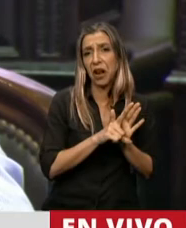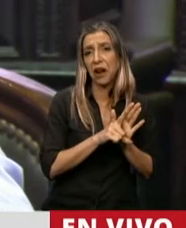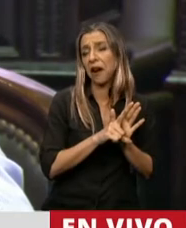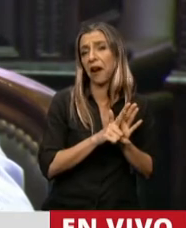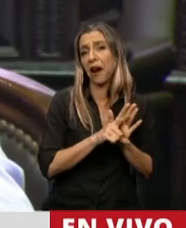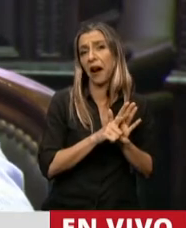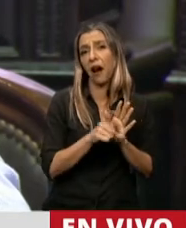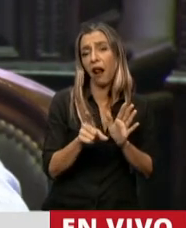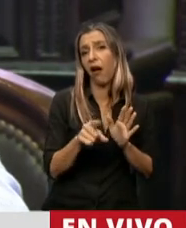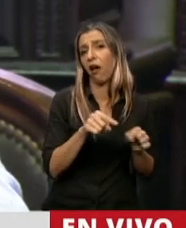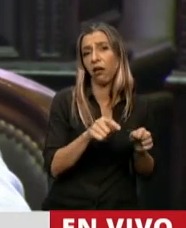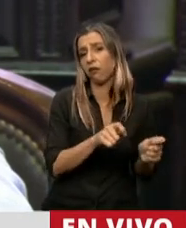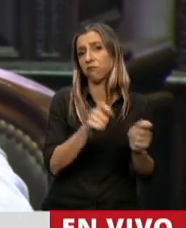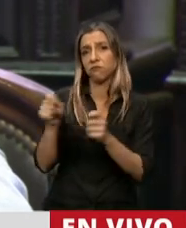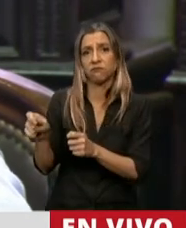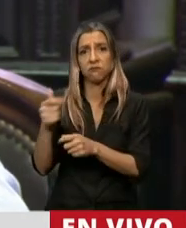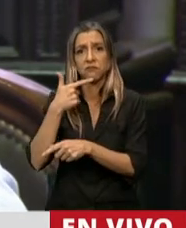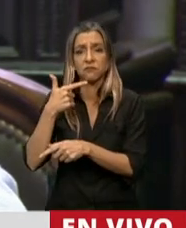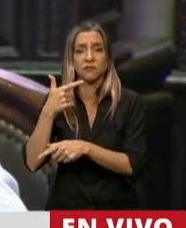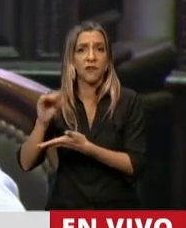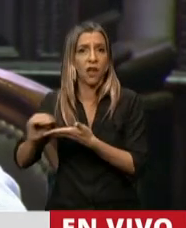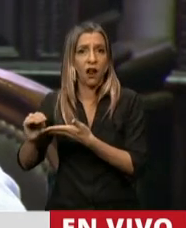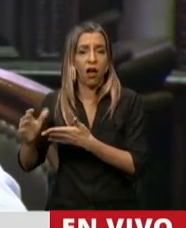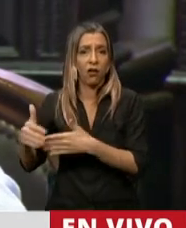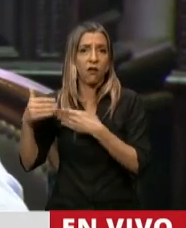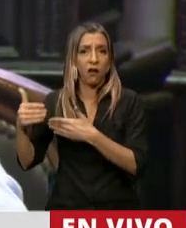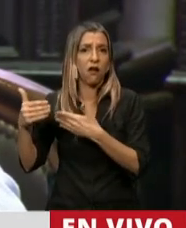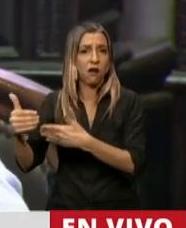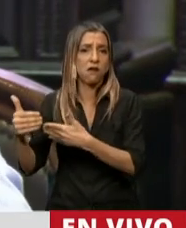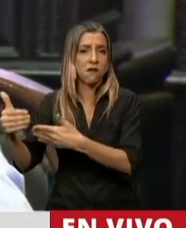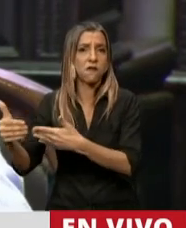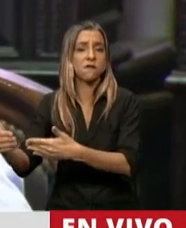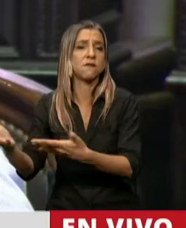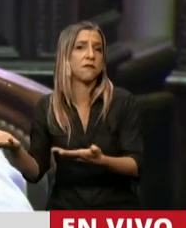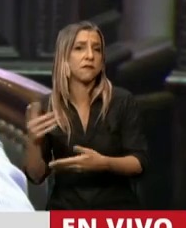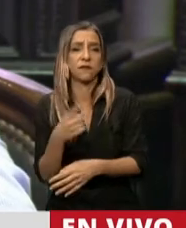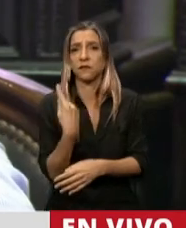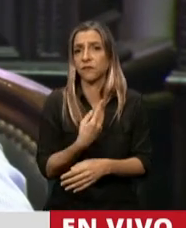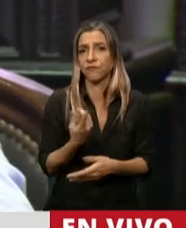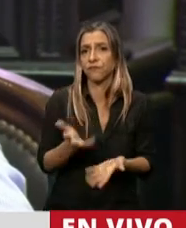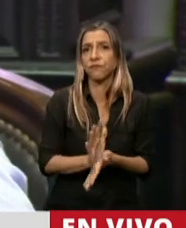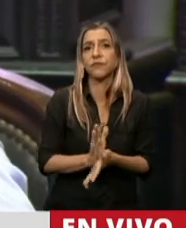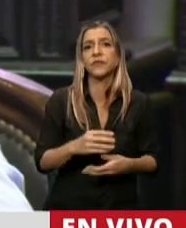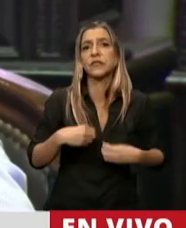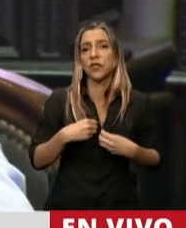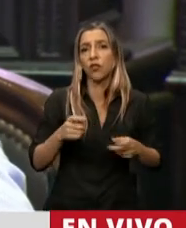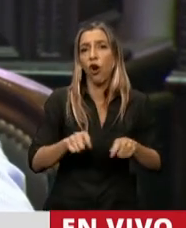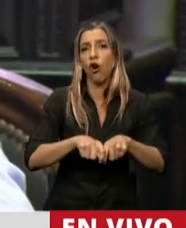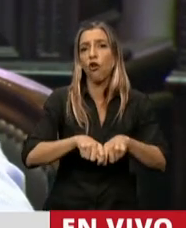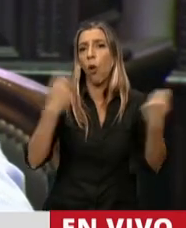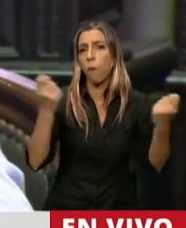tratarse. Hoy nos encontramos con que rompimos eso fundamental, que fue ese consenso